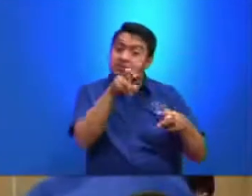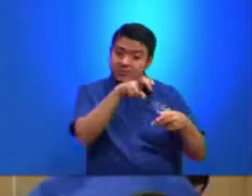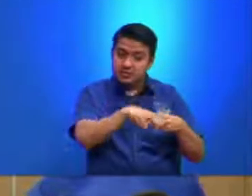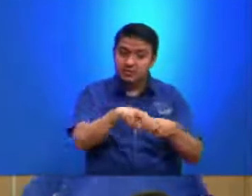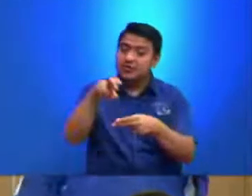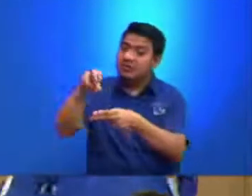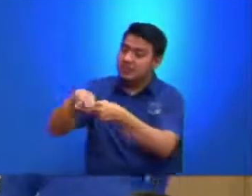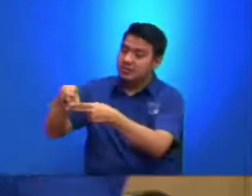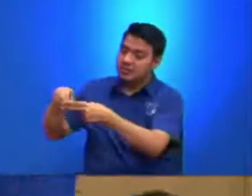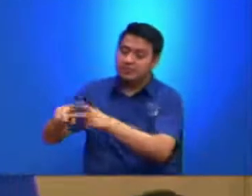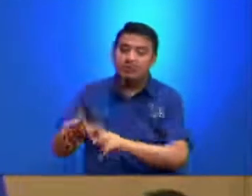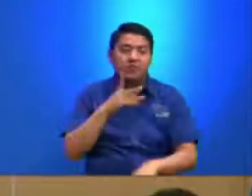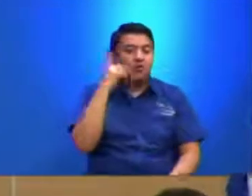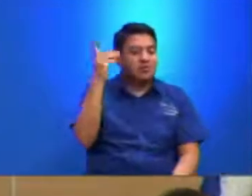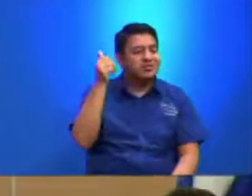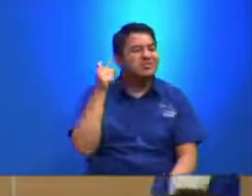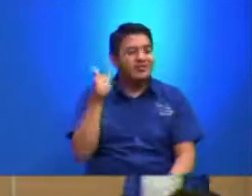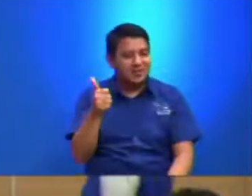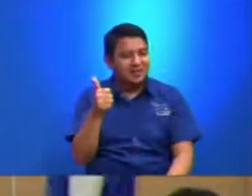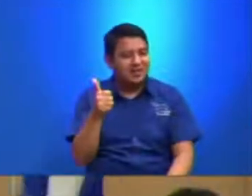Qué bueno es el Señor, ¿verdad?